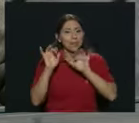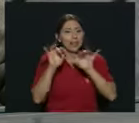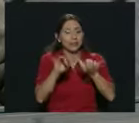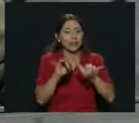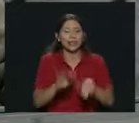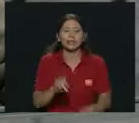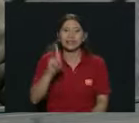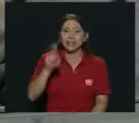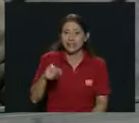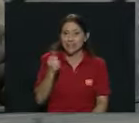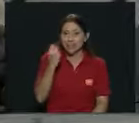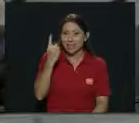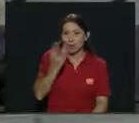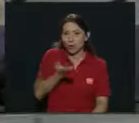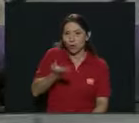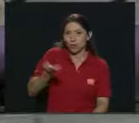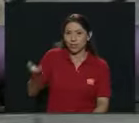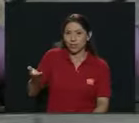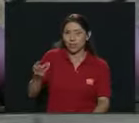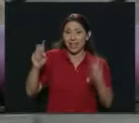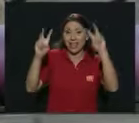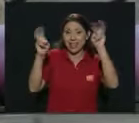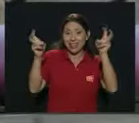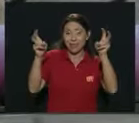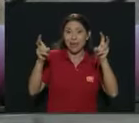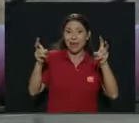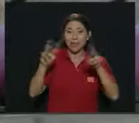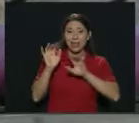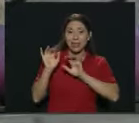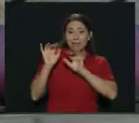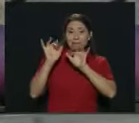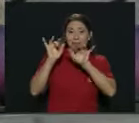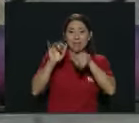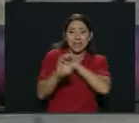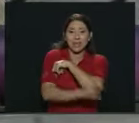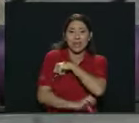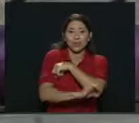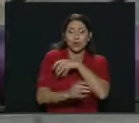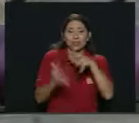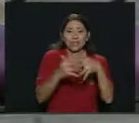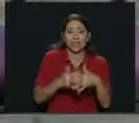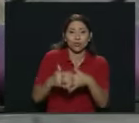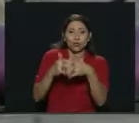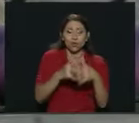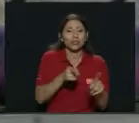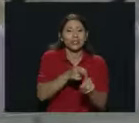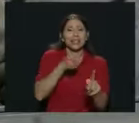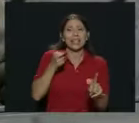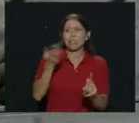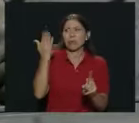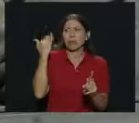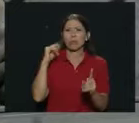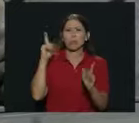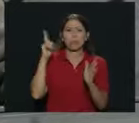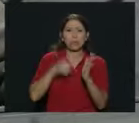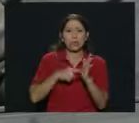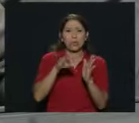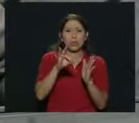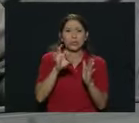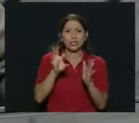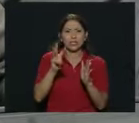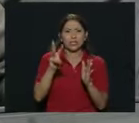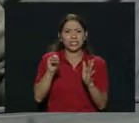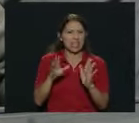entender una cosa, el tema migratorio en los Estados Unidos viene siendo problema desde la década de los 60s y 70s. Y dependiendo